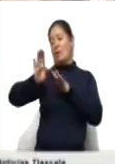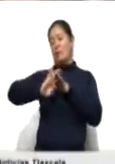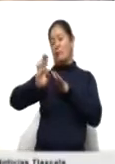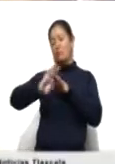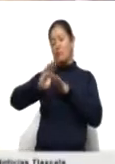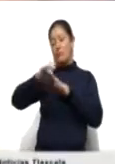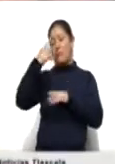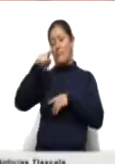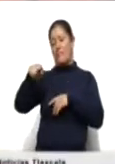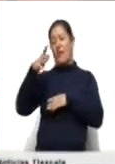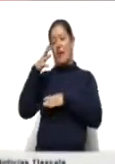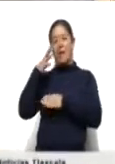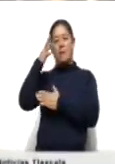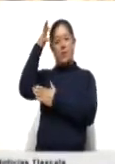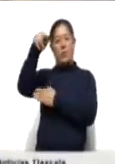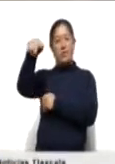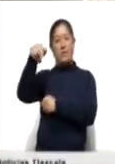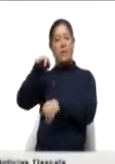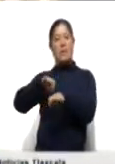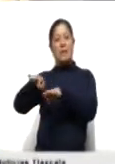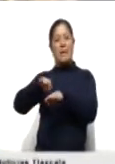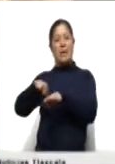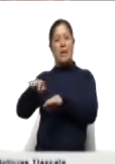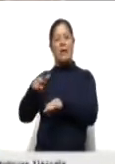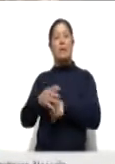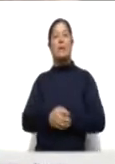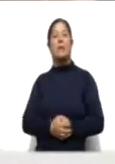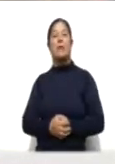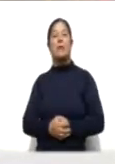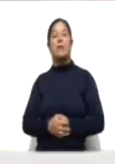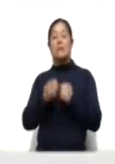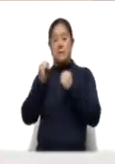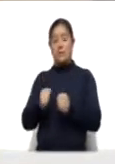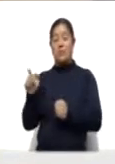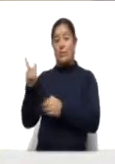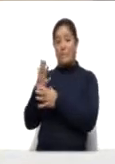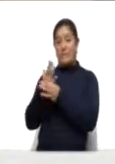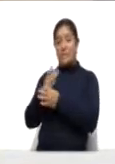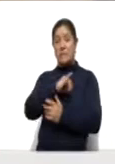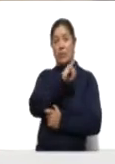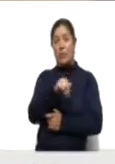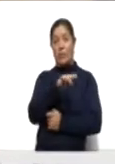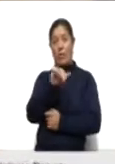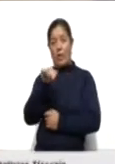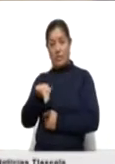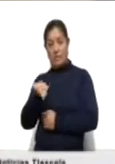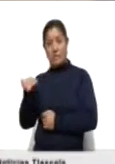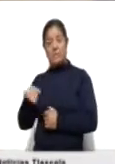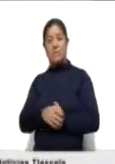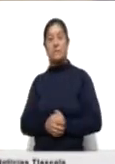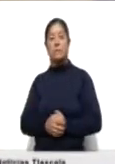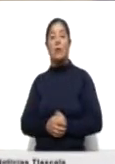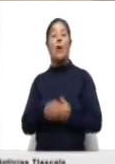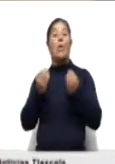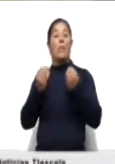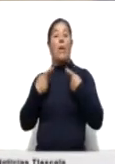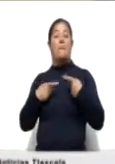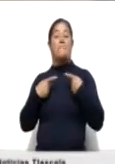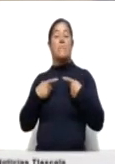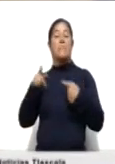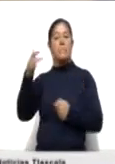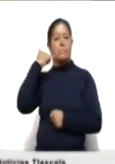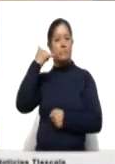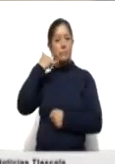mejor futuro, asegura Juan Marreyes, la voz más nueva de XCTT. Hay muchas personas que nos llaman del